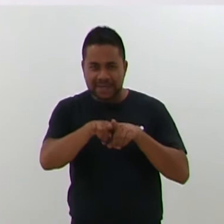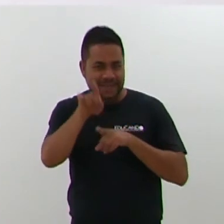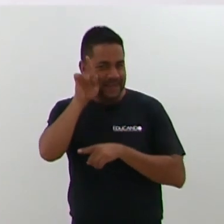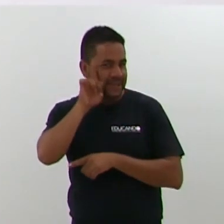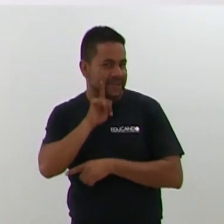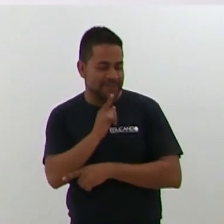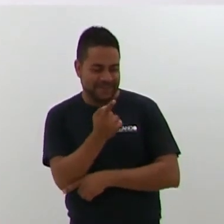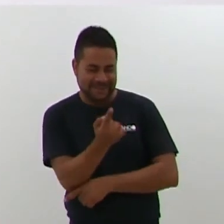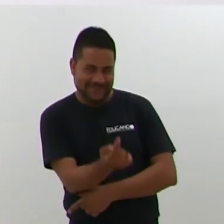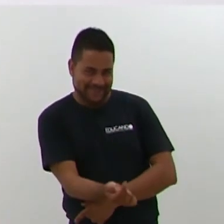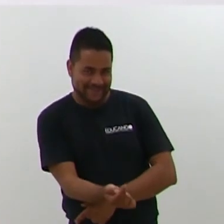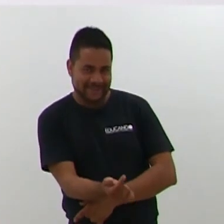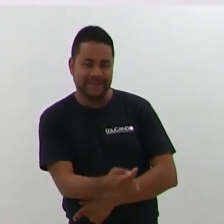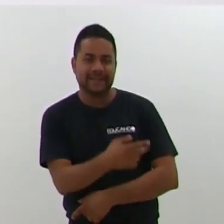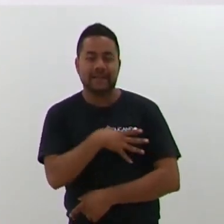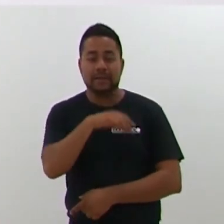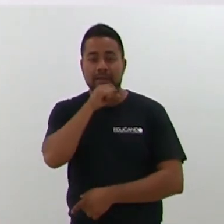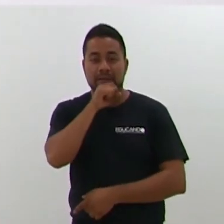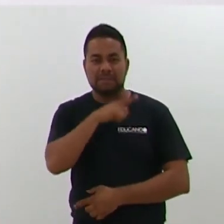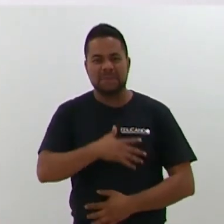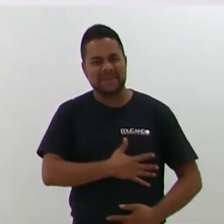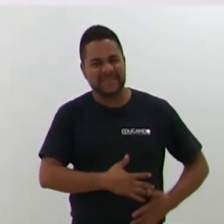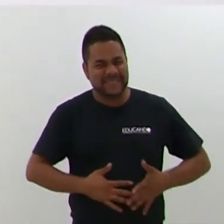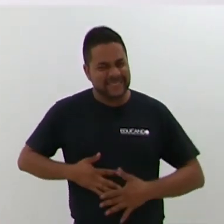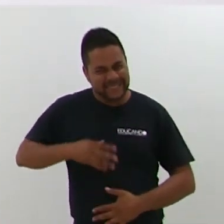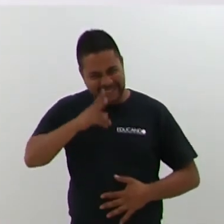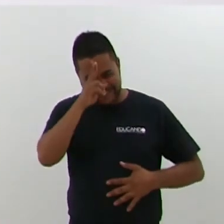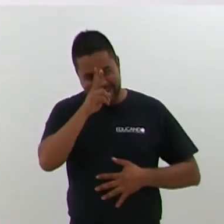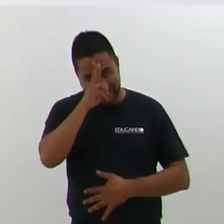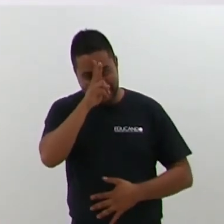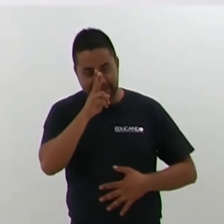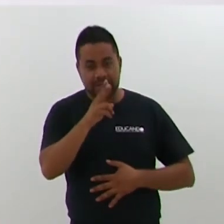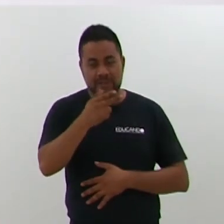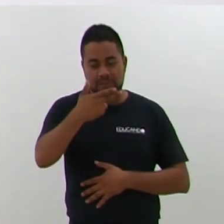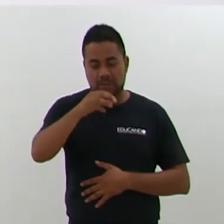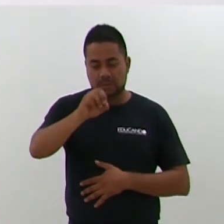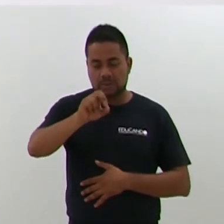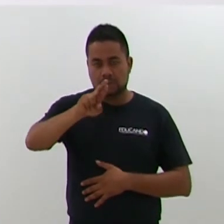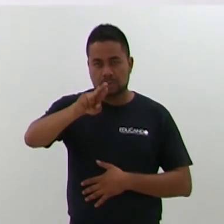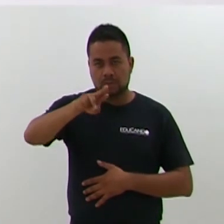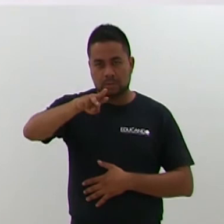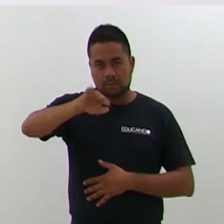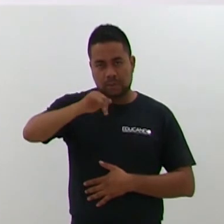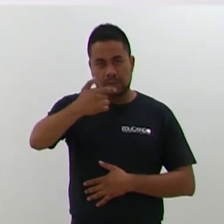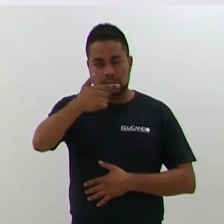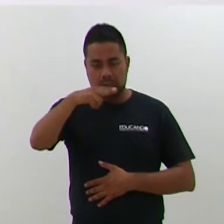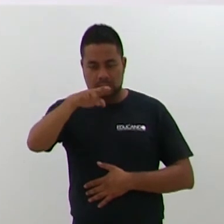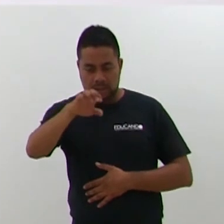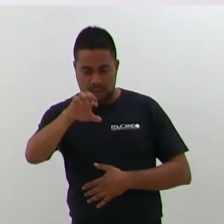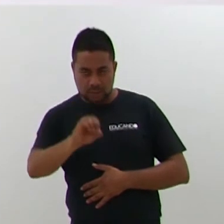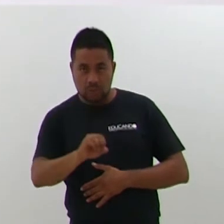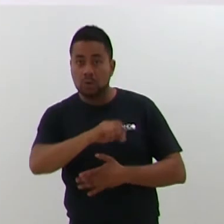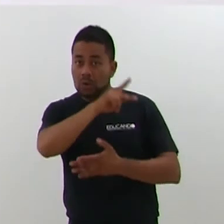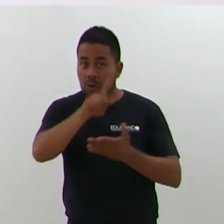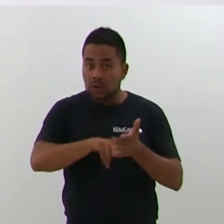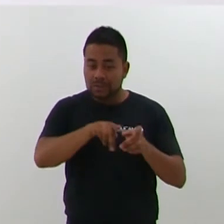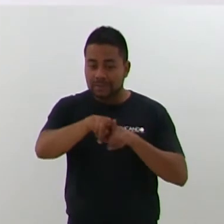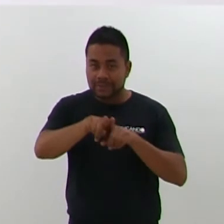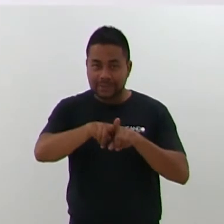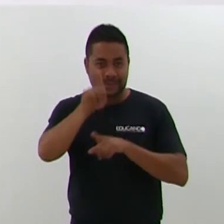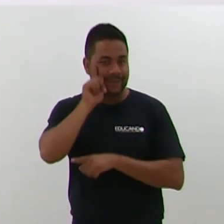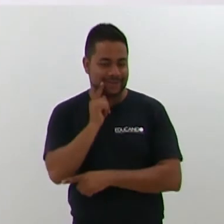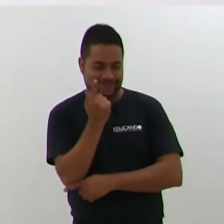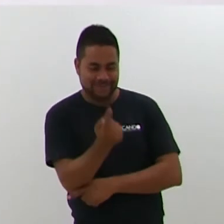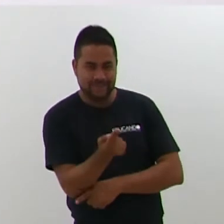acá está hormigueo, acá otra vez hermanita. Y bueno, si